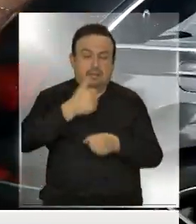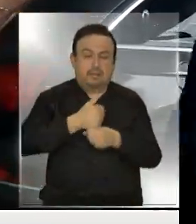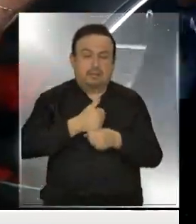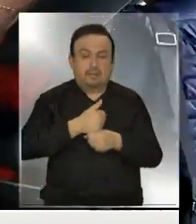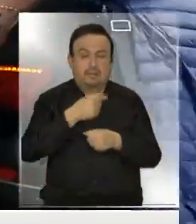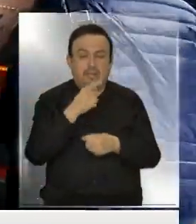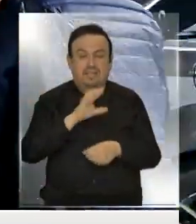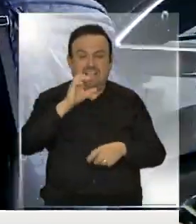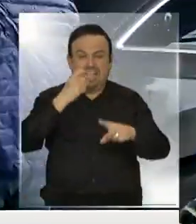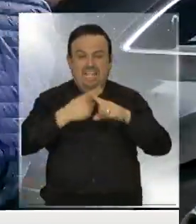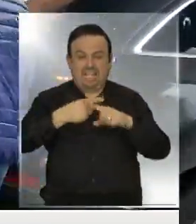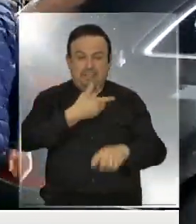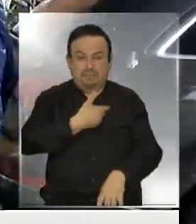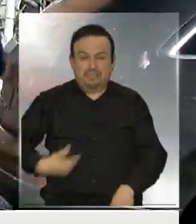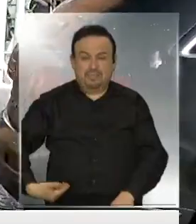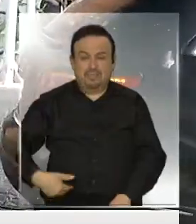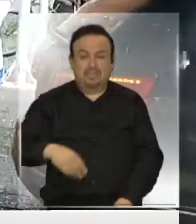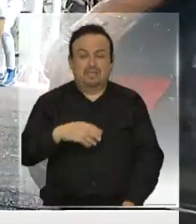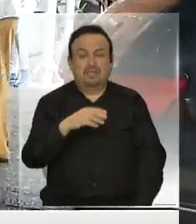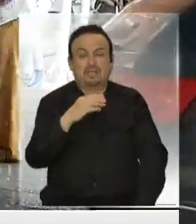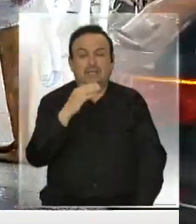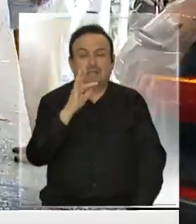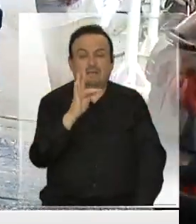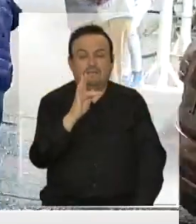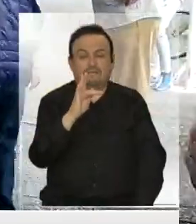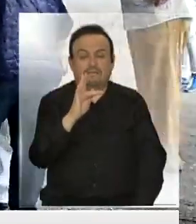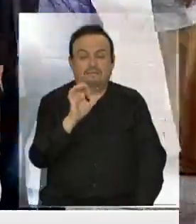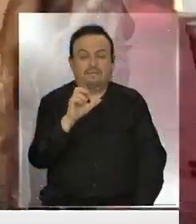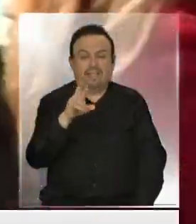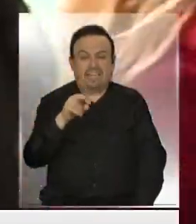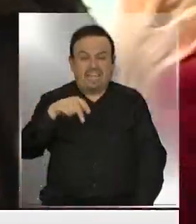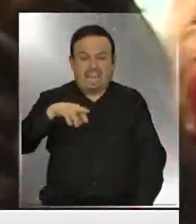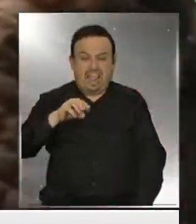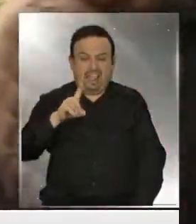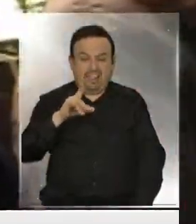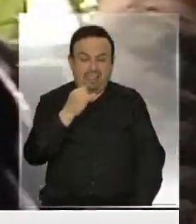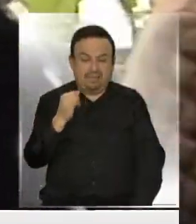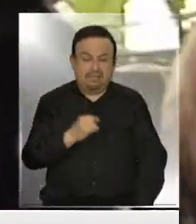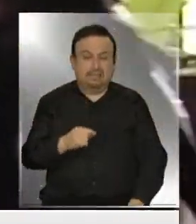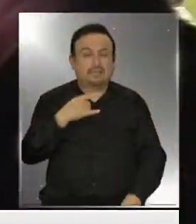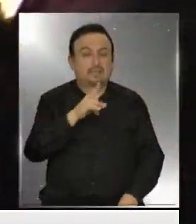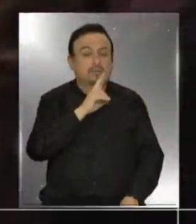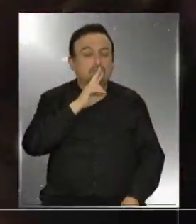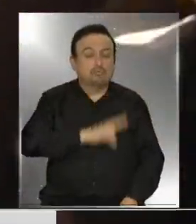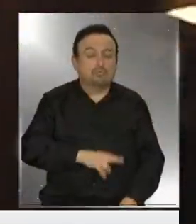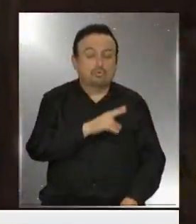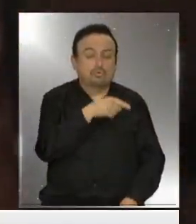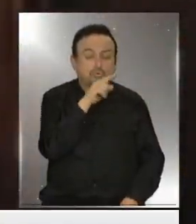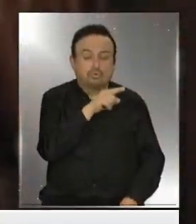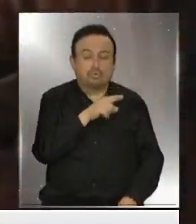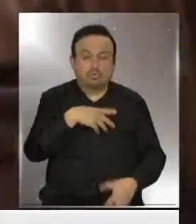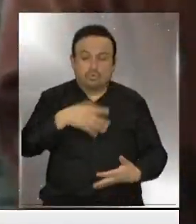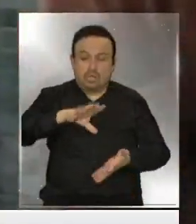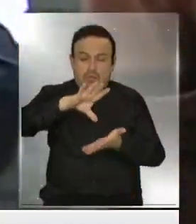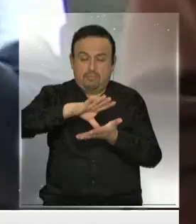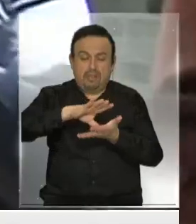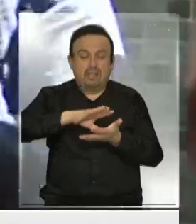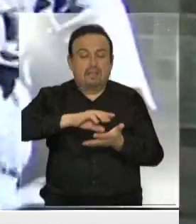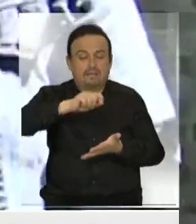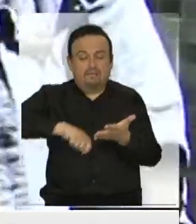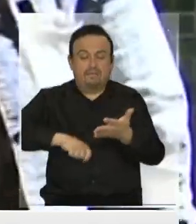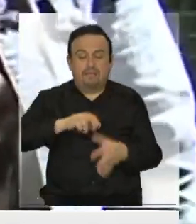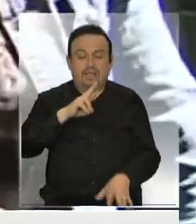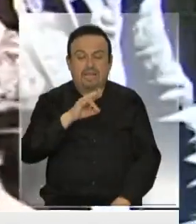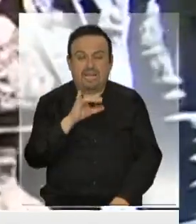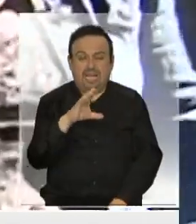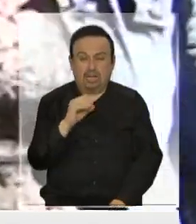fórmula, la expresidenta Cristina Fernández de Kirchner? Ella votó en el sur del país, en la ciudad de Río Gallegos, donde